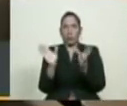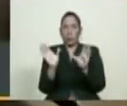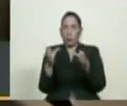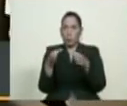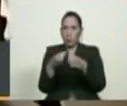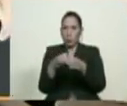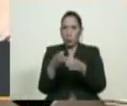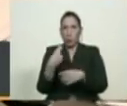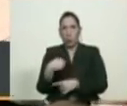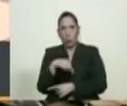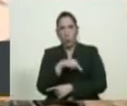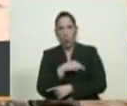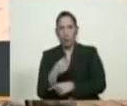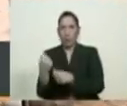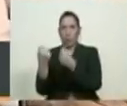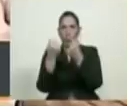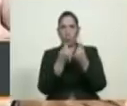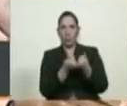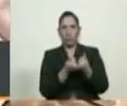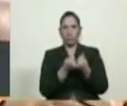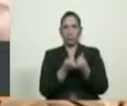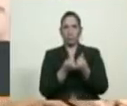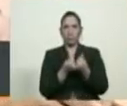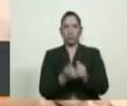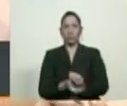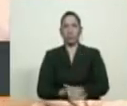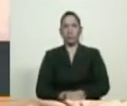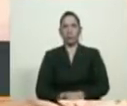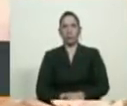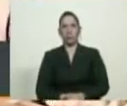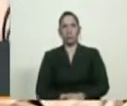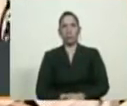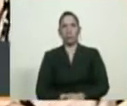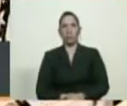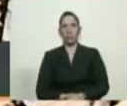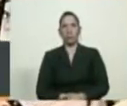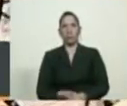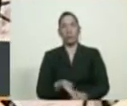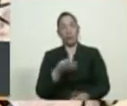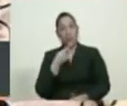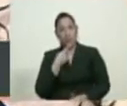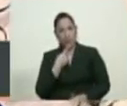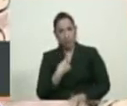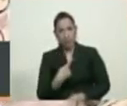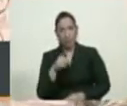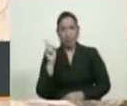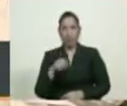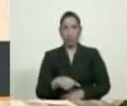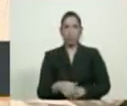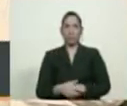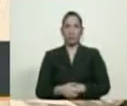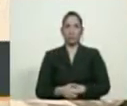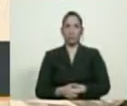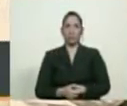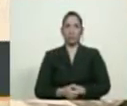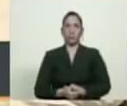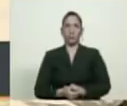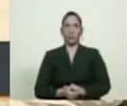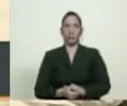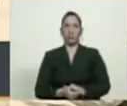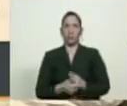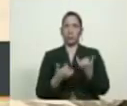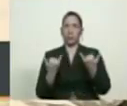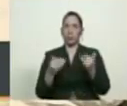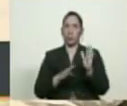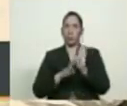nuestra economía. Y para mencionarle los asuntos en pleno desarrollo, me